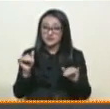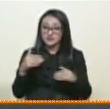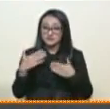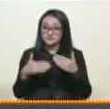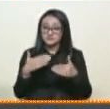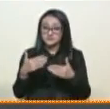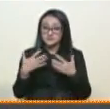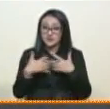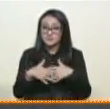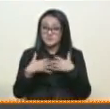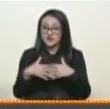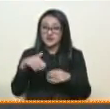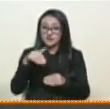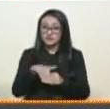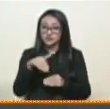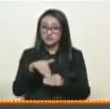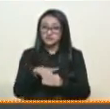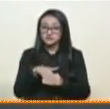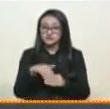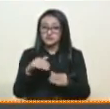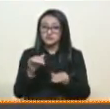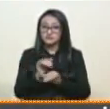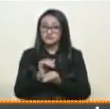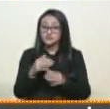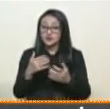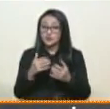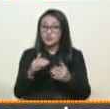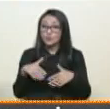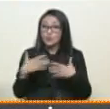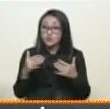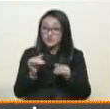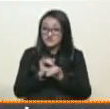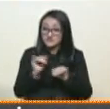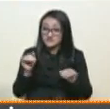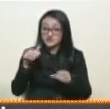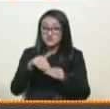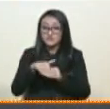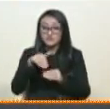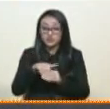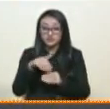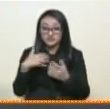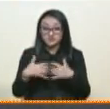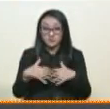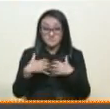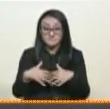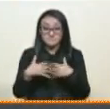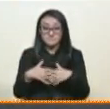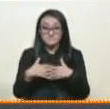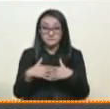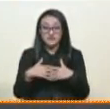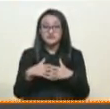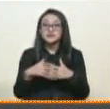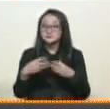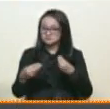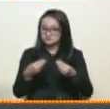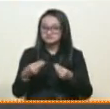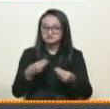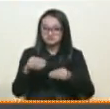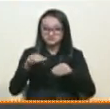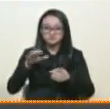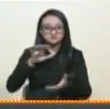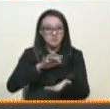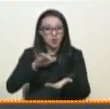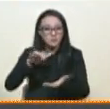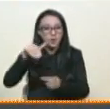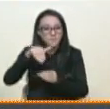produce sus máquinas de votación, cuando esas máquinas de votación están en campo, cuando esas máquinas de votación están haciendo su función, es decir, cuando la gente